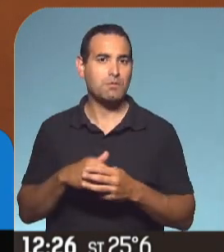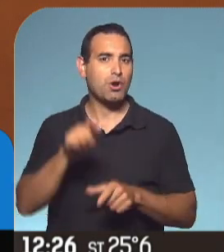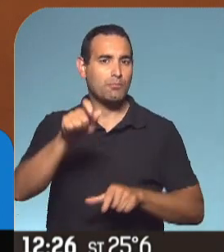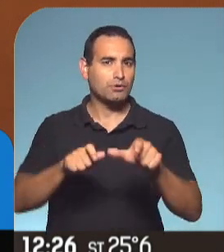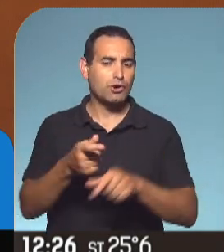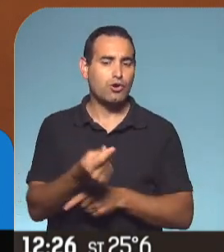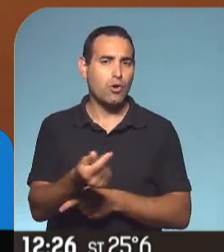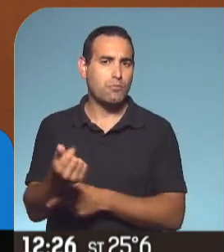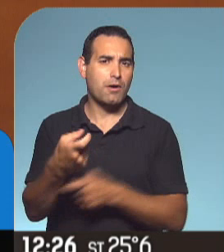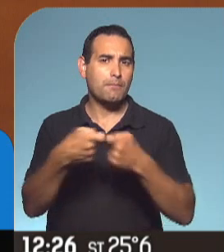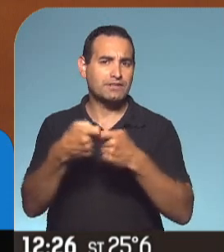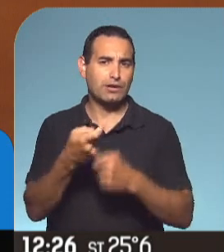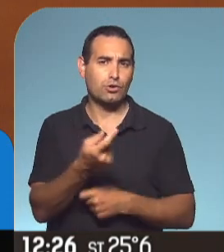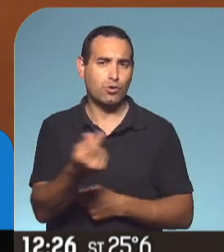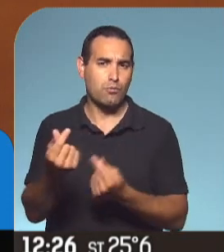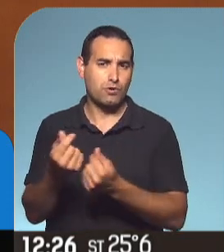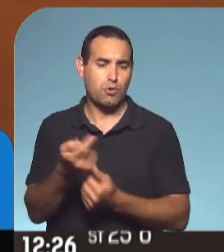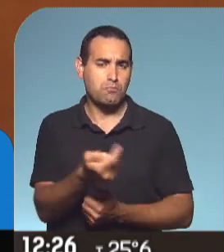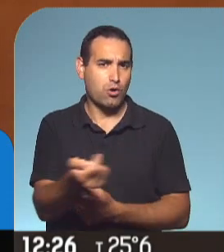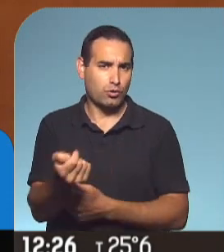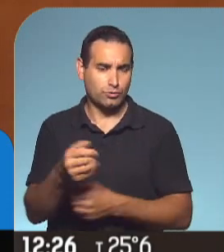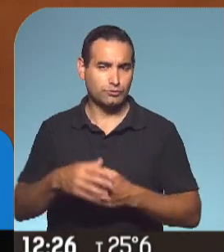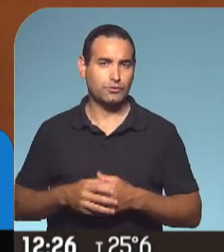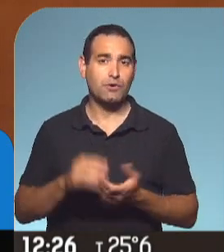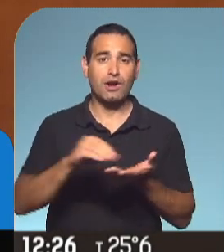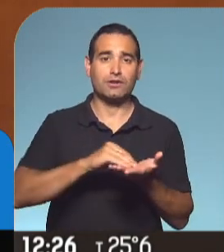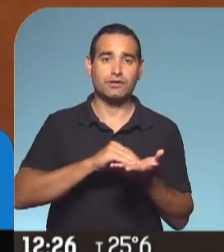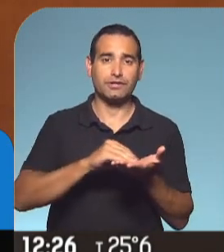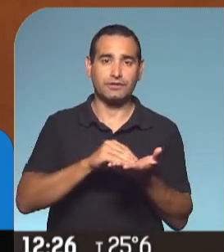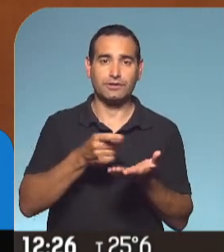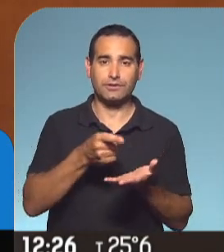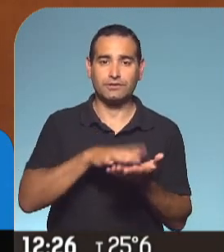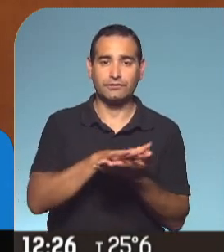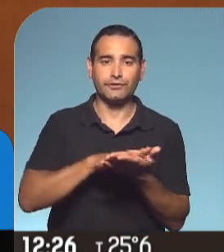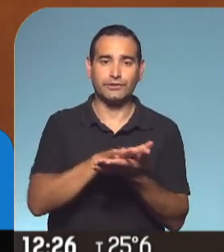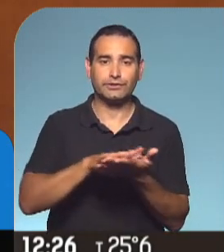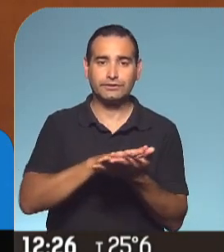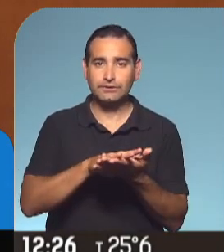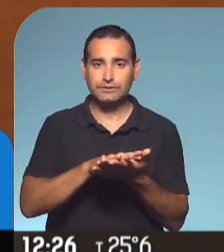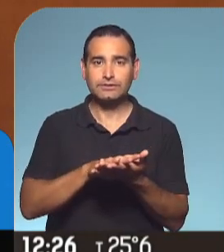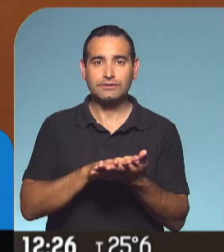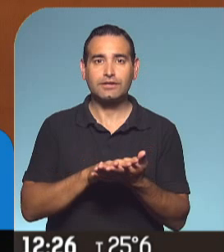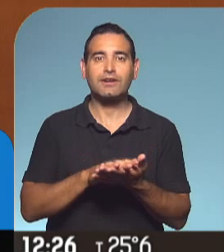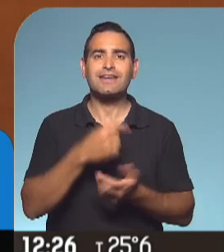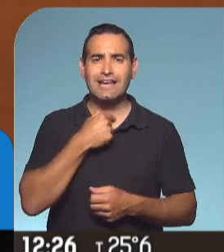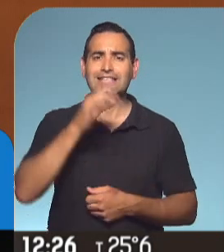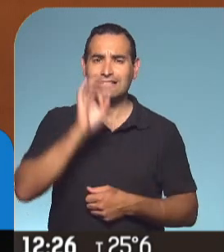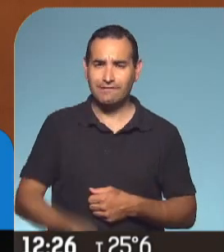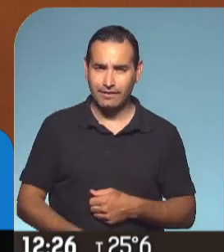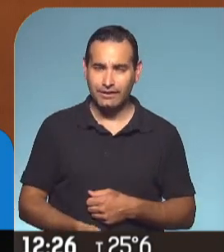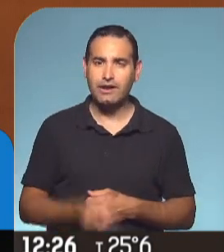dice textualmente el informe de la Oficina de Anticorrupción, la denuncia de la oficina es, queremos saber ahora si